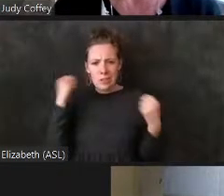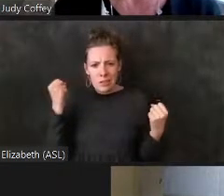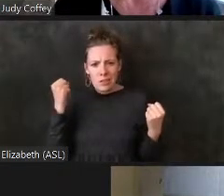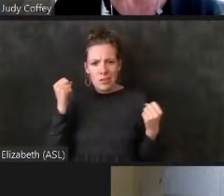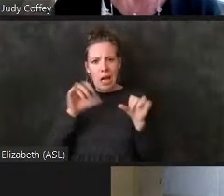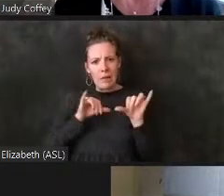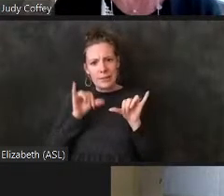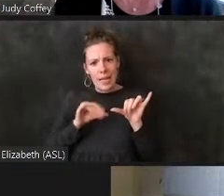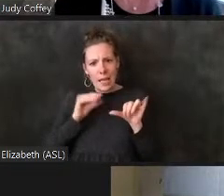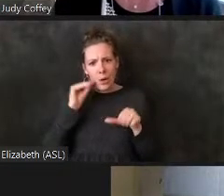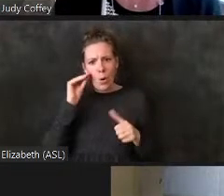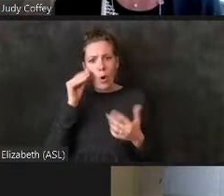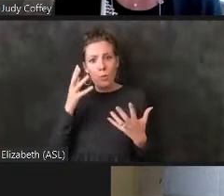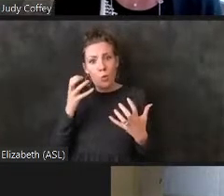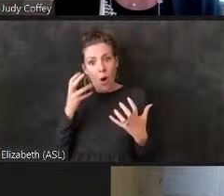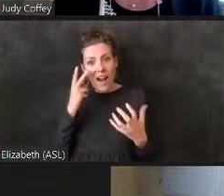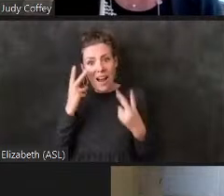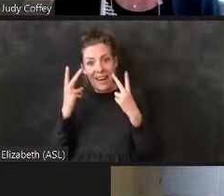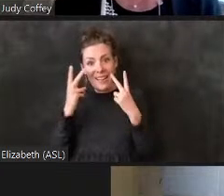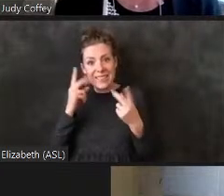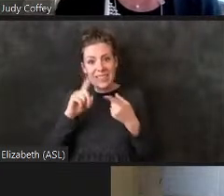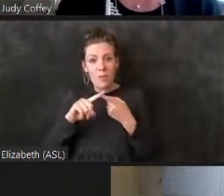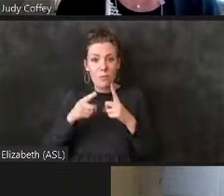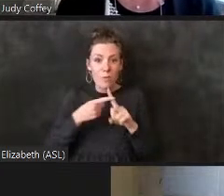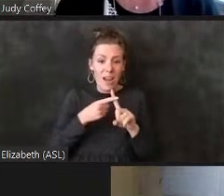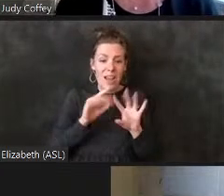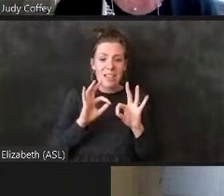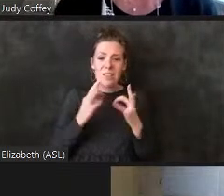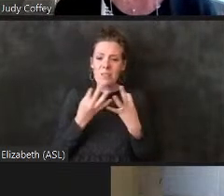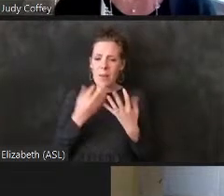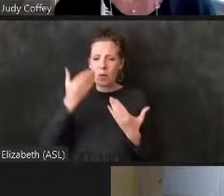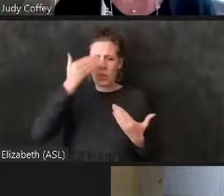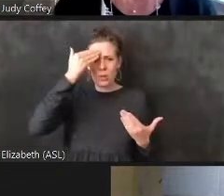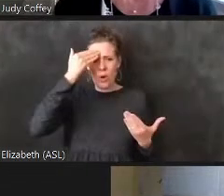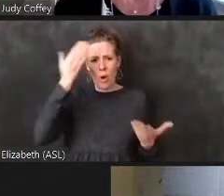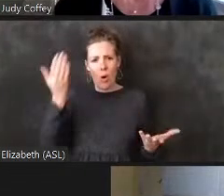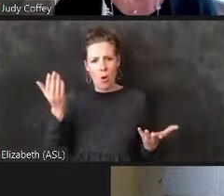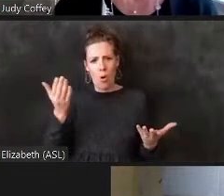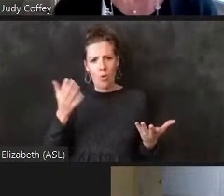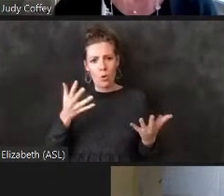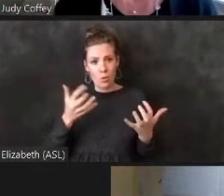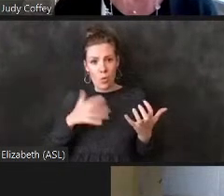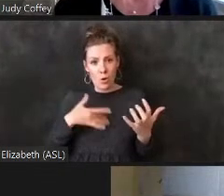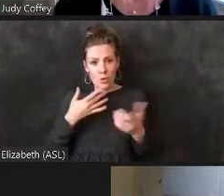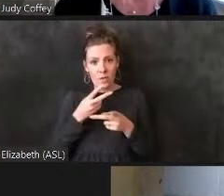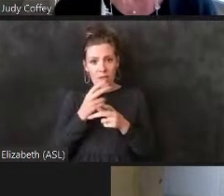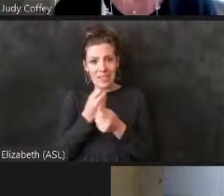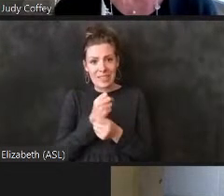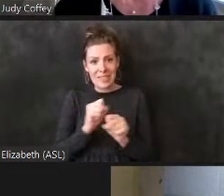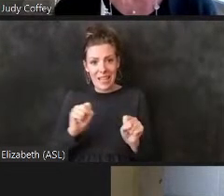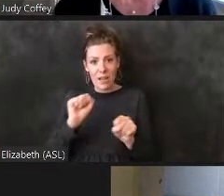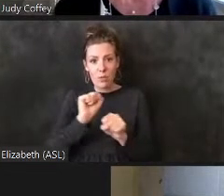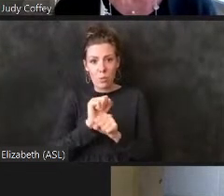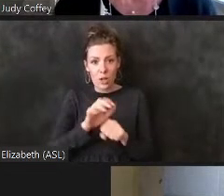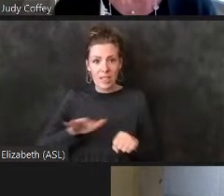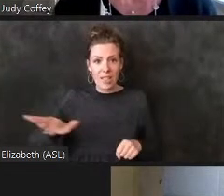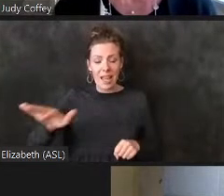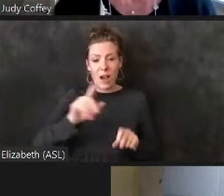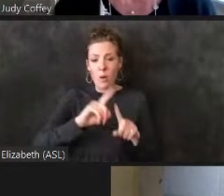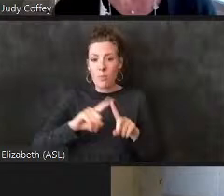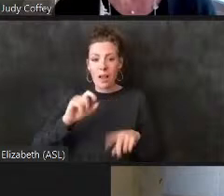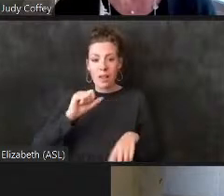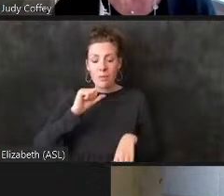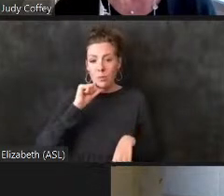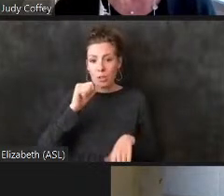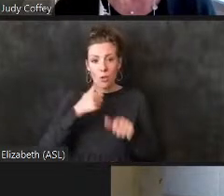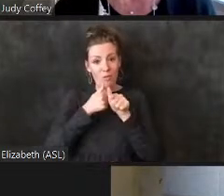frustrados la gente de estarse en un solo lugar, que tanto quieren salir a ver a su familia, de salir con la familia, de